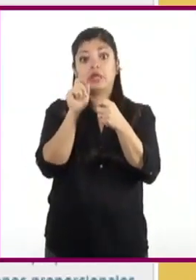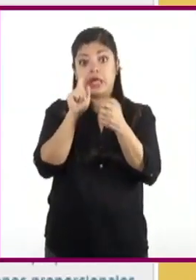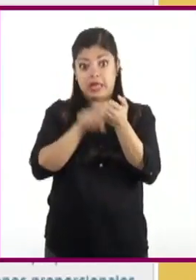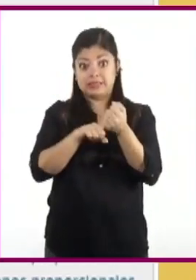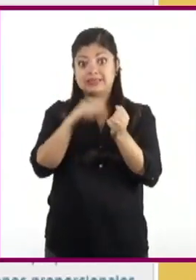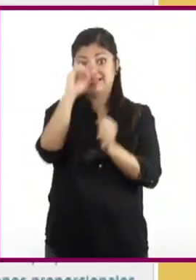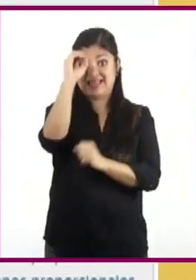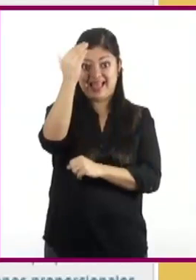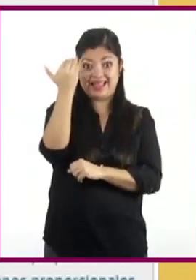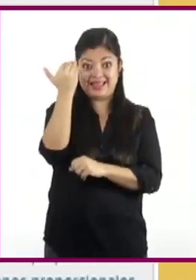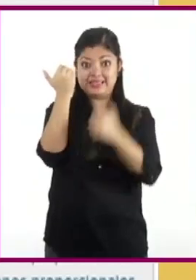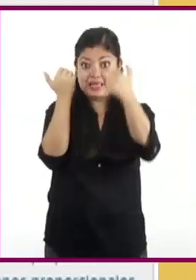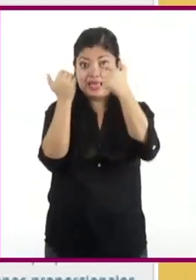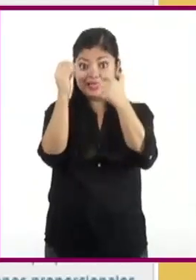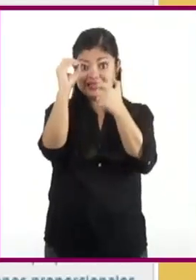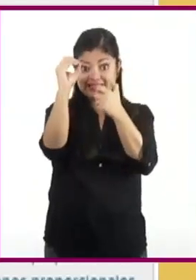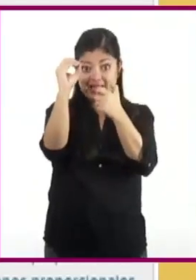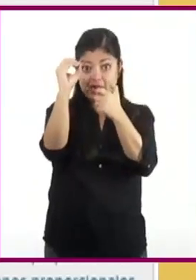0,